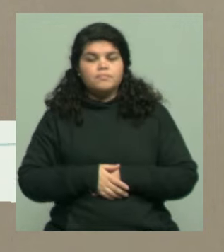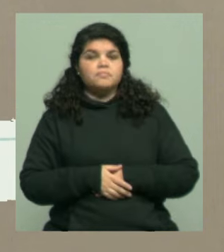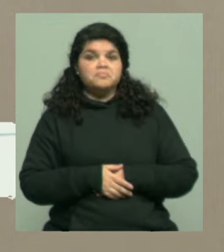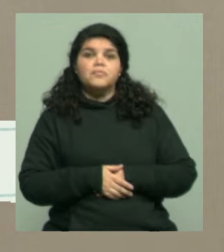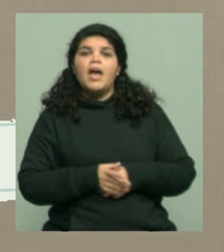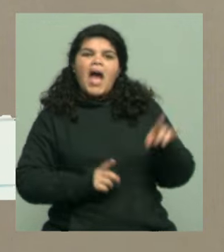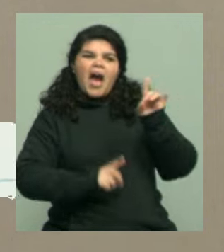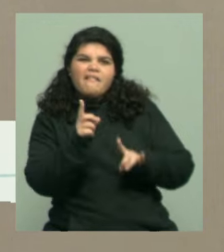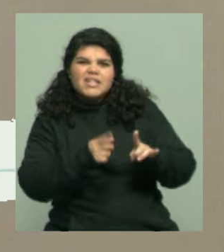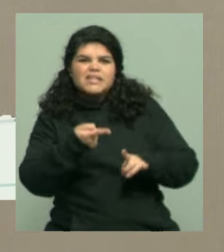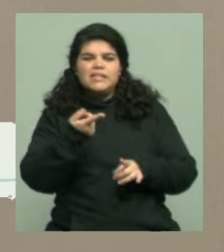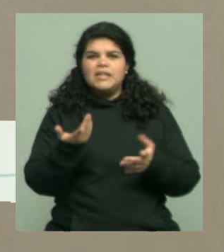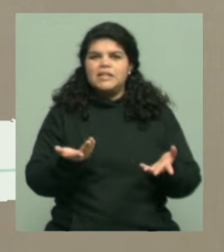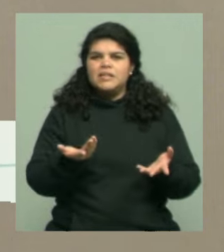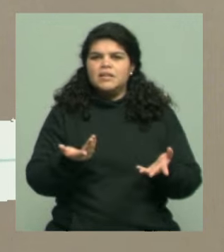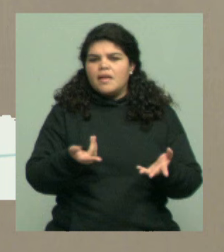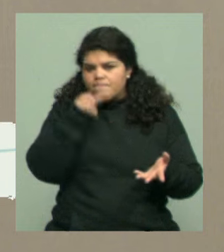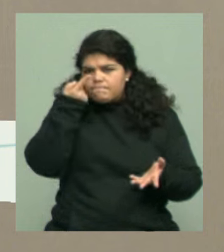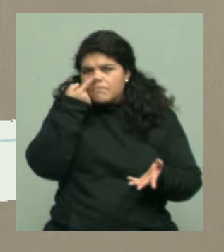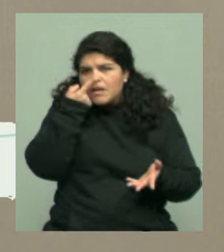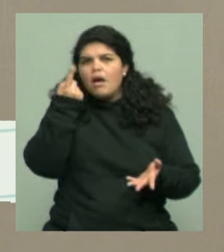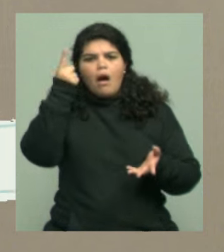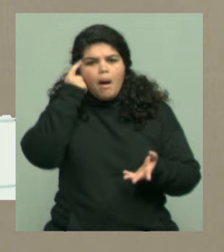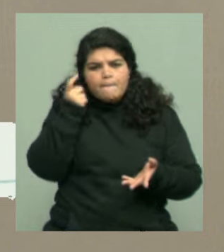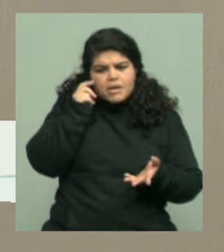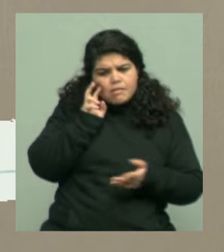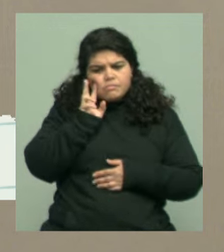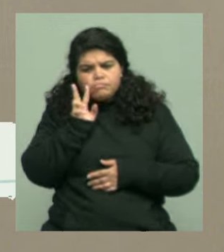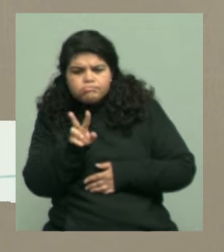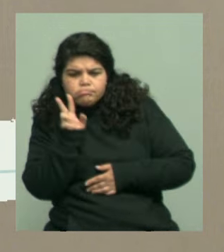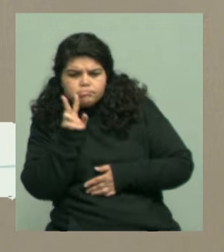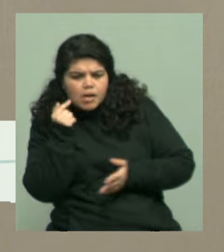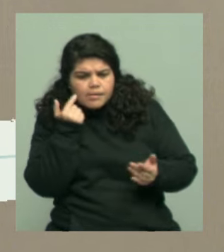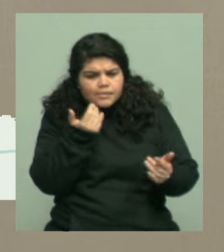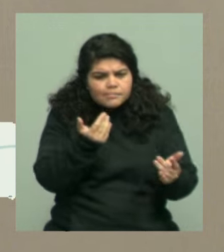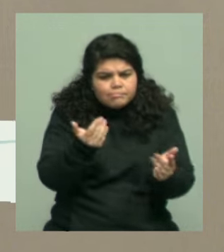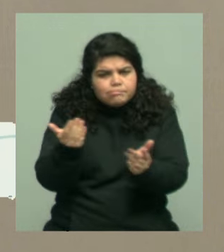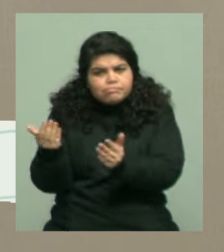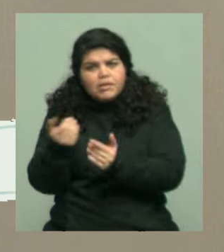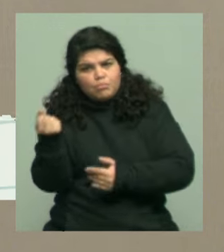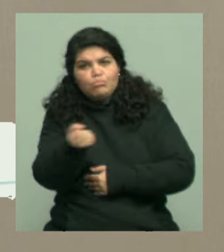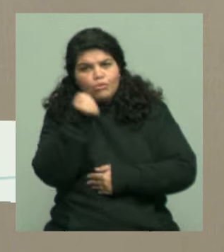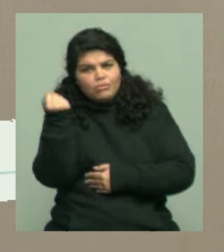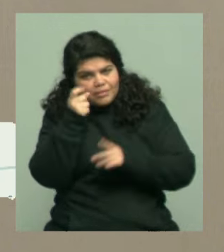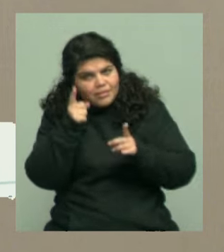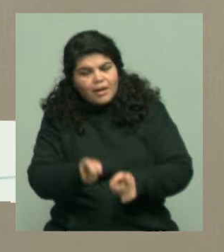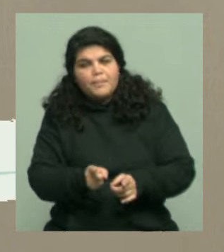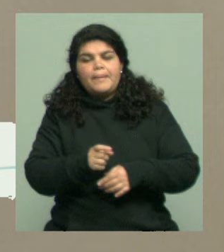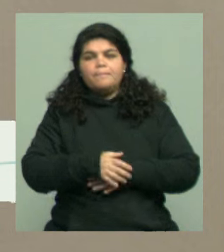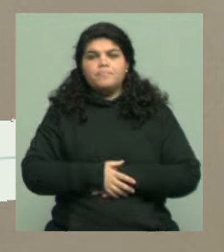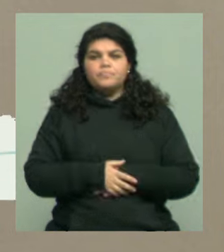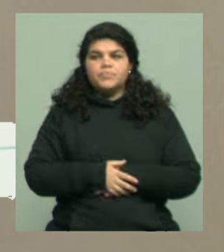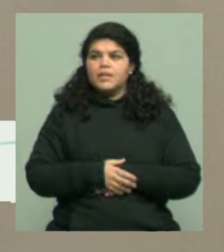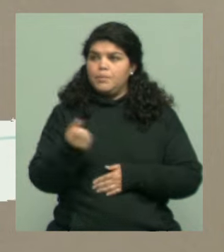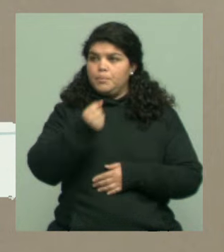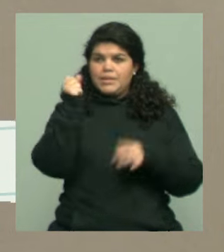interesante que aprendan y observen. Uh-huh. Y bueno, la idea es adaptarse a través de un